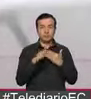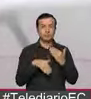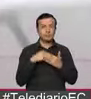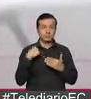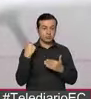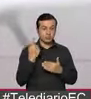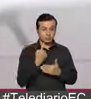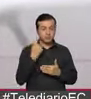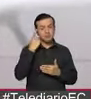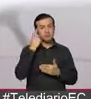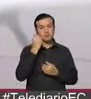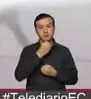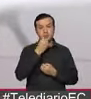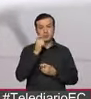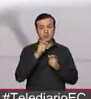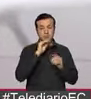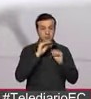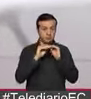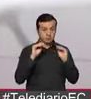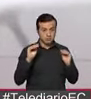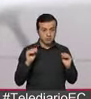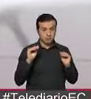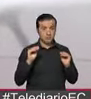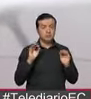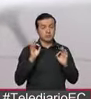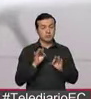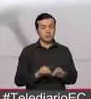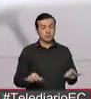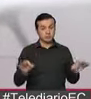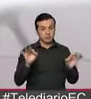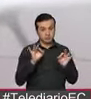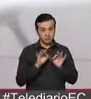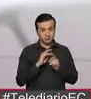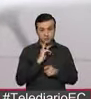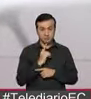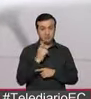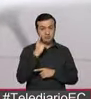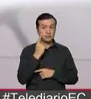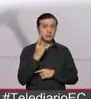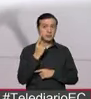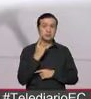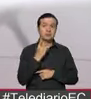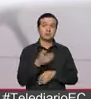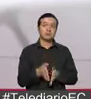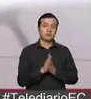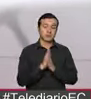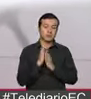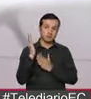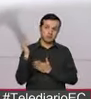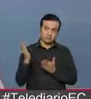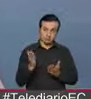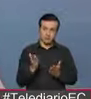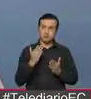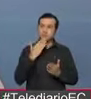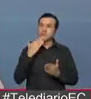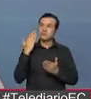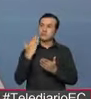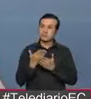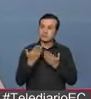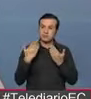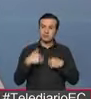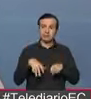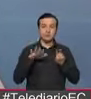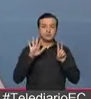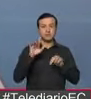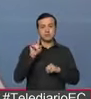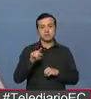rendir cuentas a los ciudadanos a través de los medios de comunicación es fundamental y cuando nos demanden estaremos aquí presente muchísimas gracias general 7 la mañana